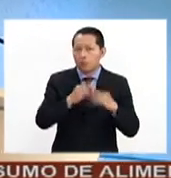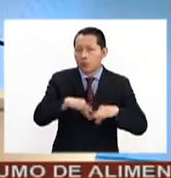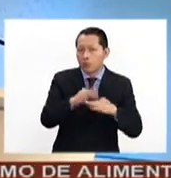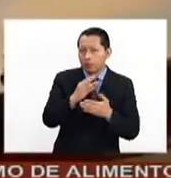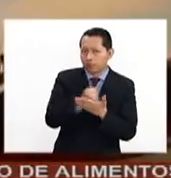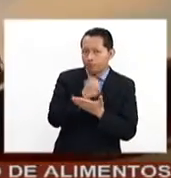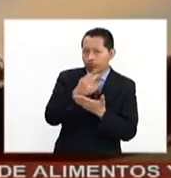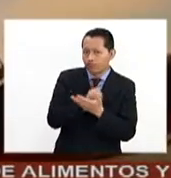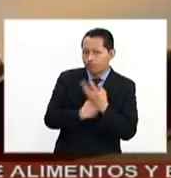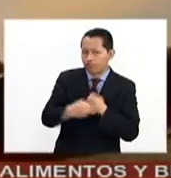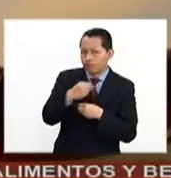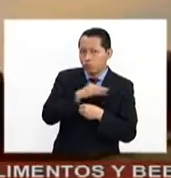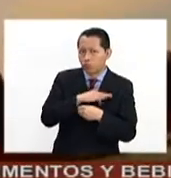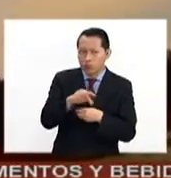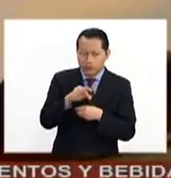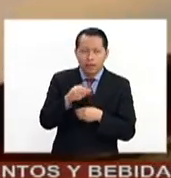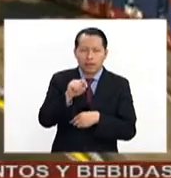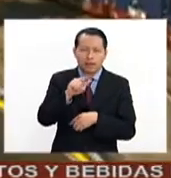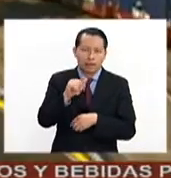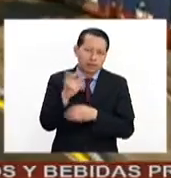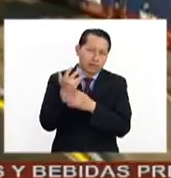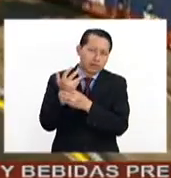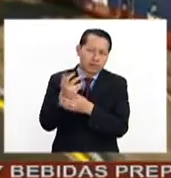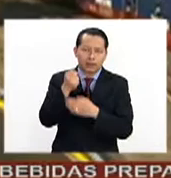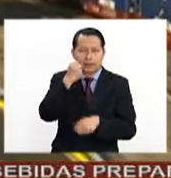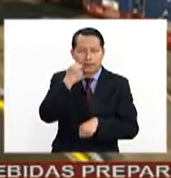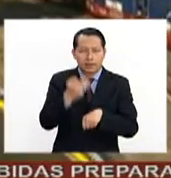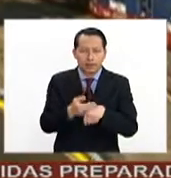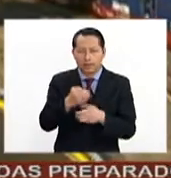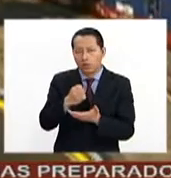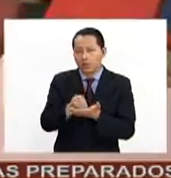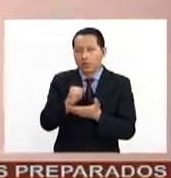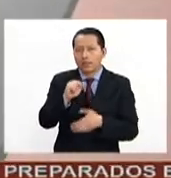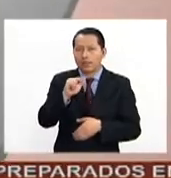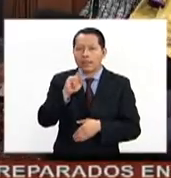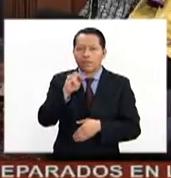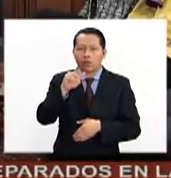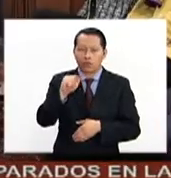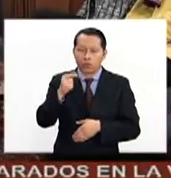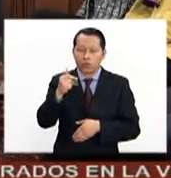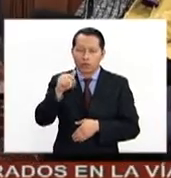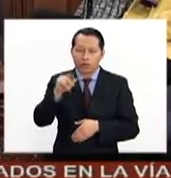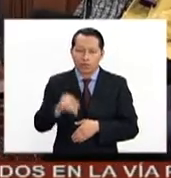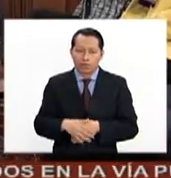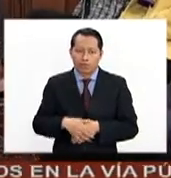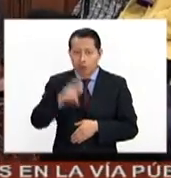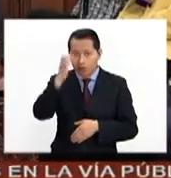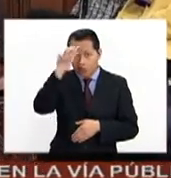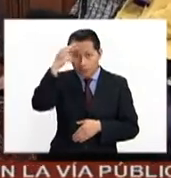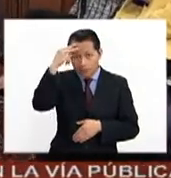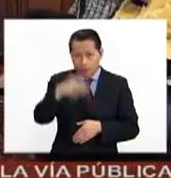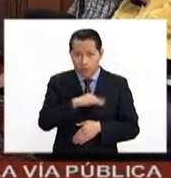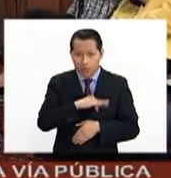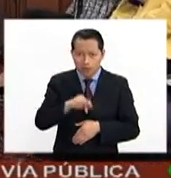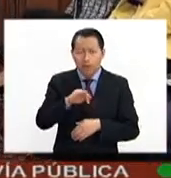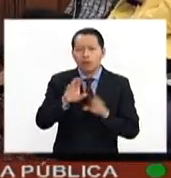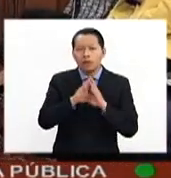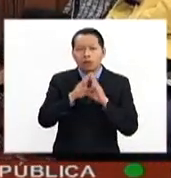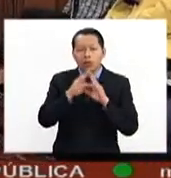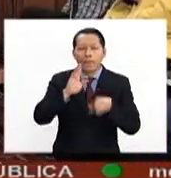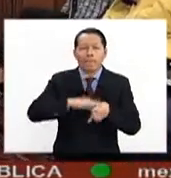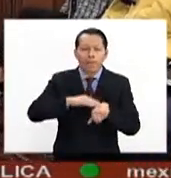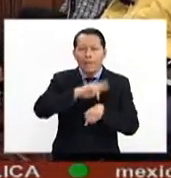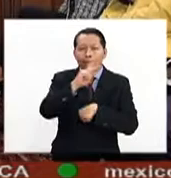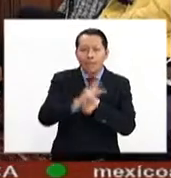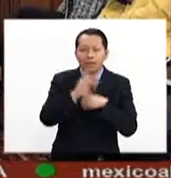la negociación del TLC, afirma el secretario de Economía, Ildefonso Guajardo. Reconocen que México tiene que buscar más aliados